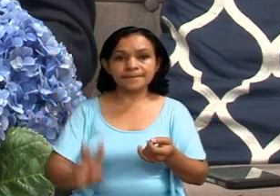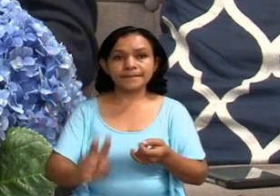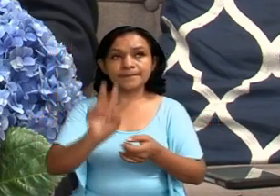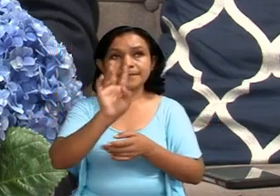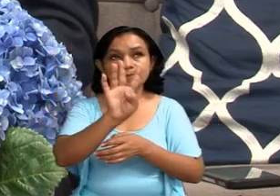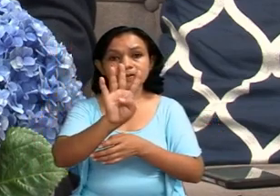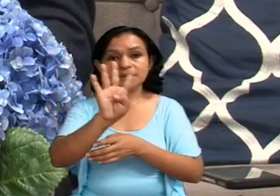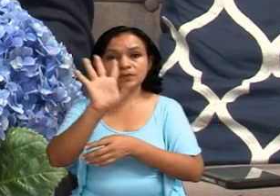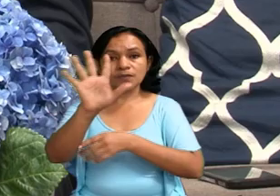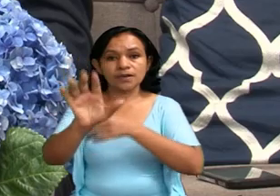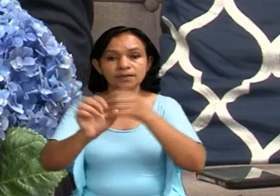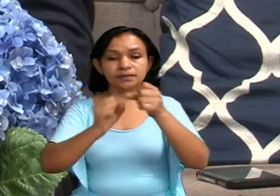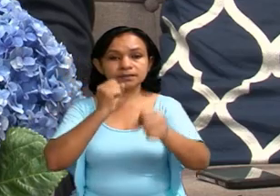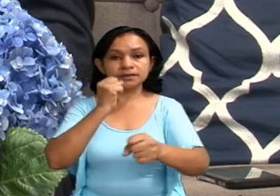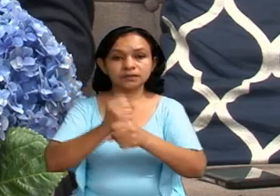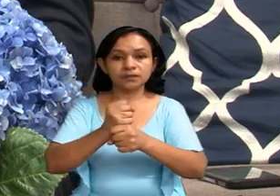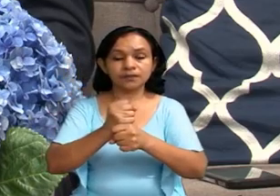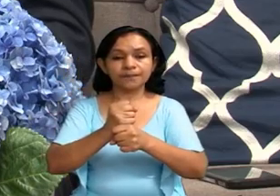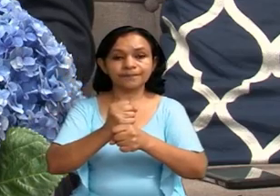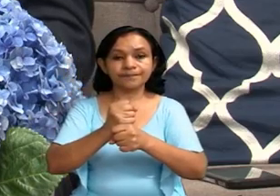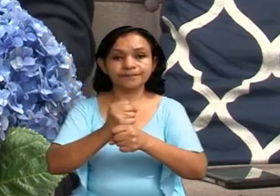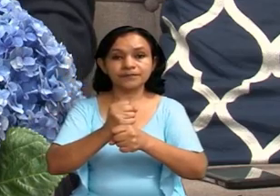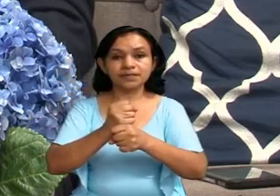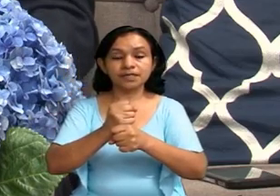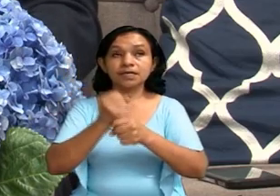45 años. En Centroamérica se ha venido